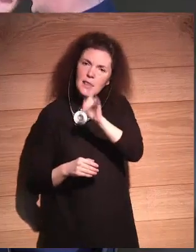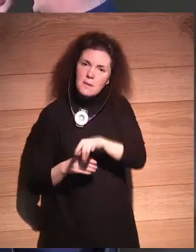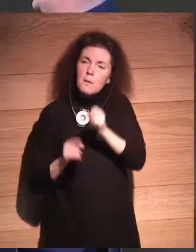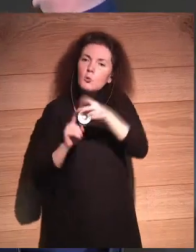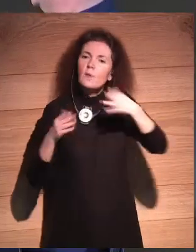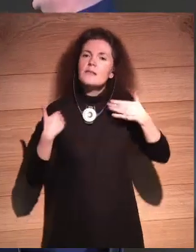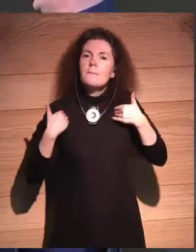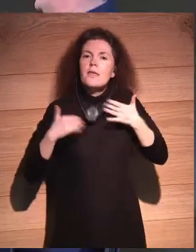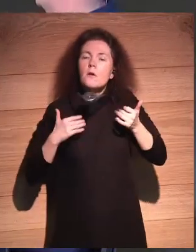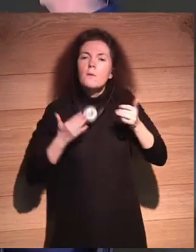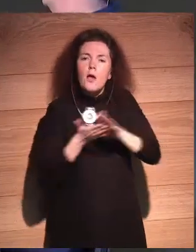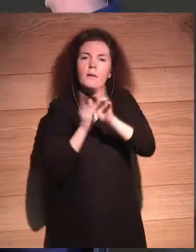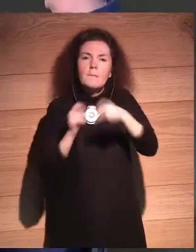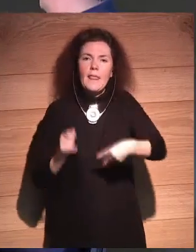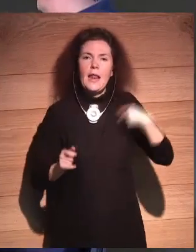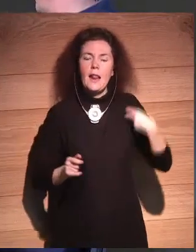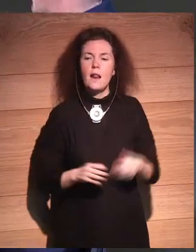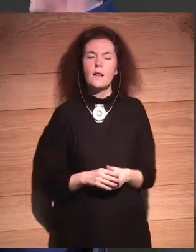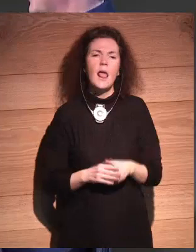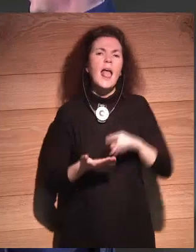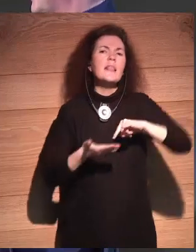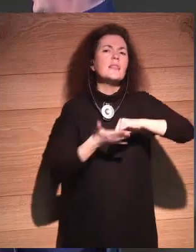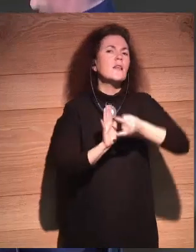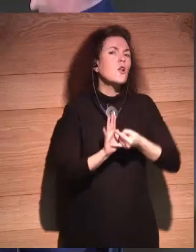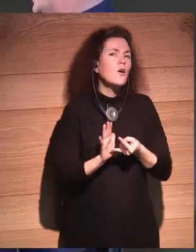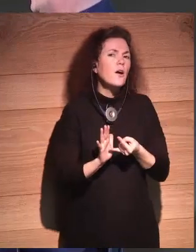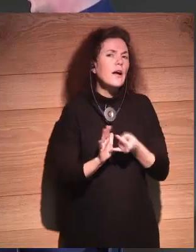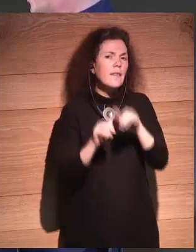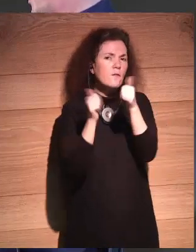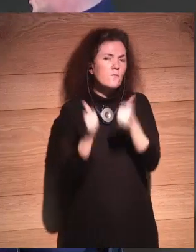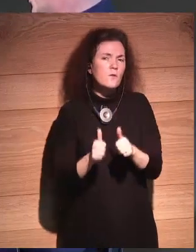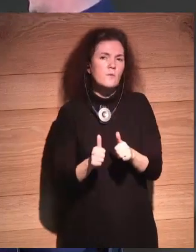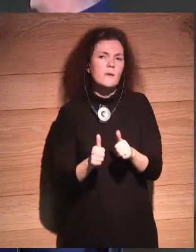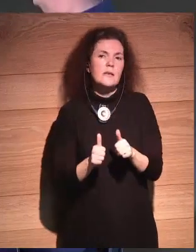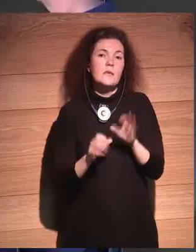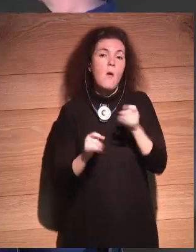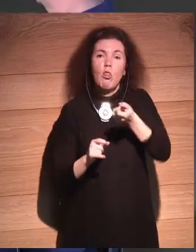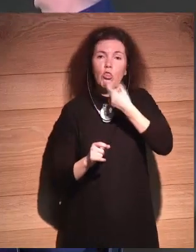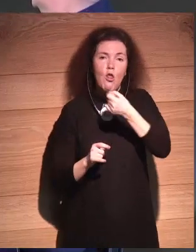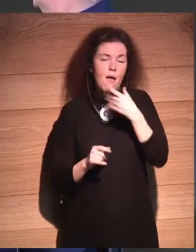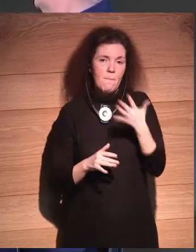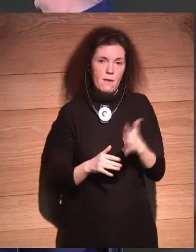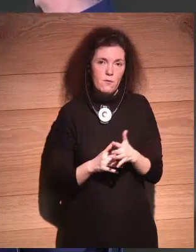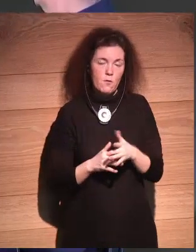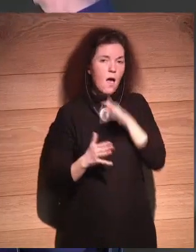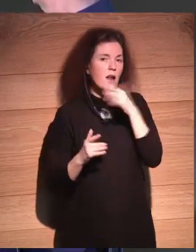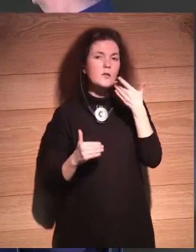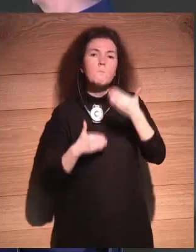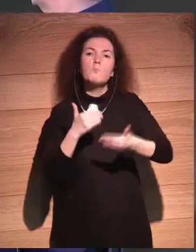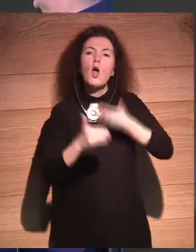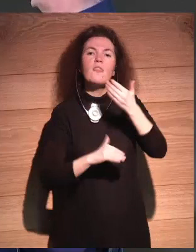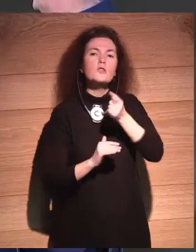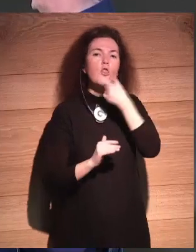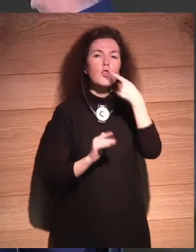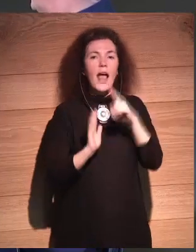términos generales. La tecnología de muchas formas es como una droga, y ahora estamos en el proceso de